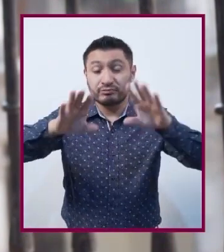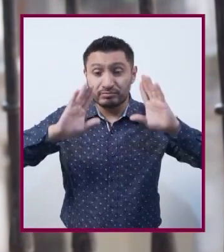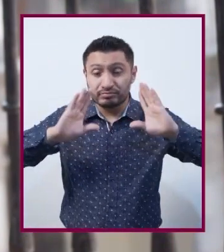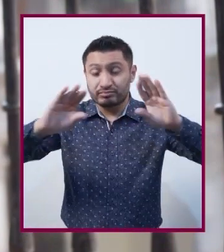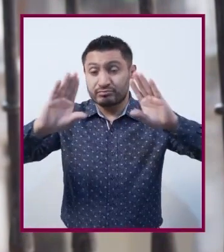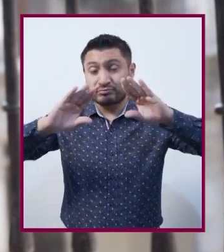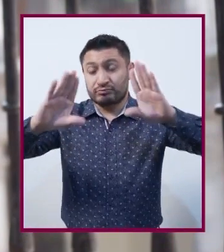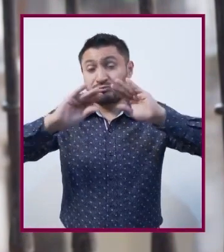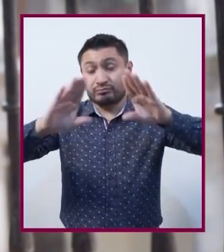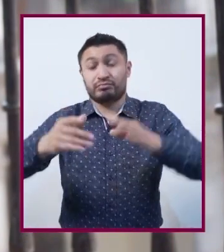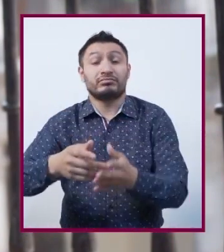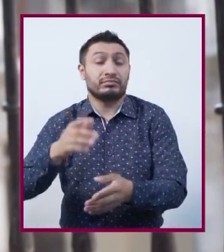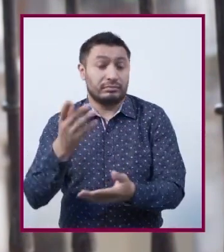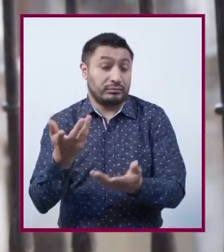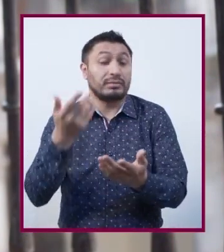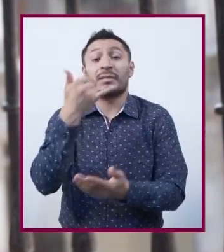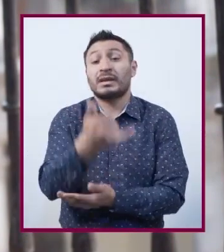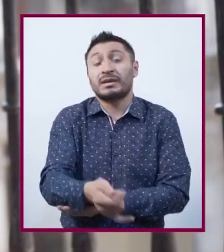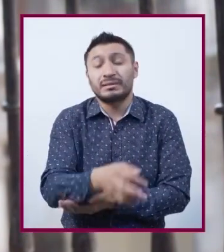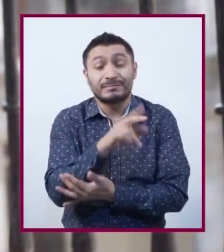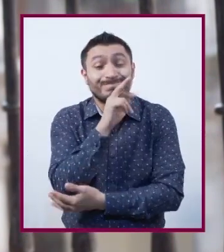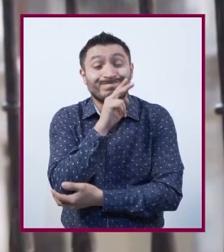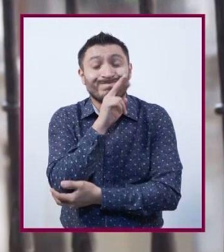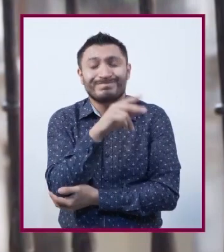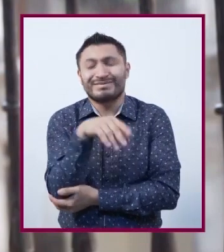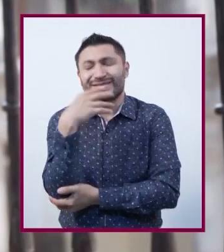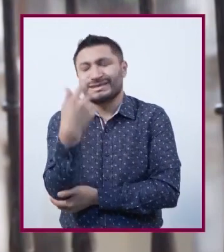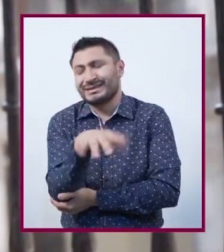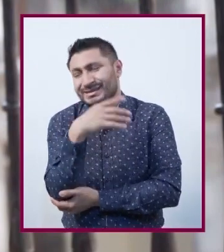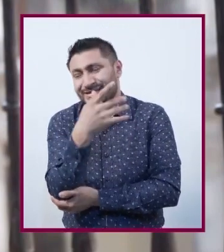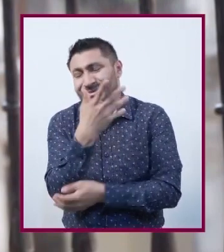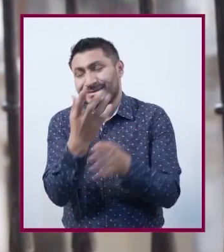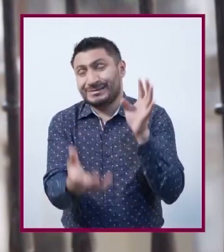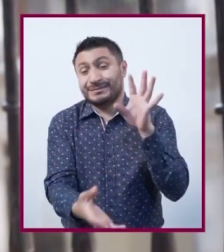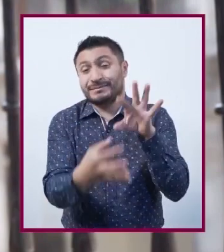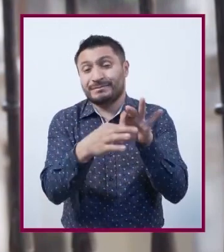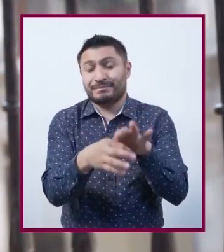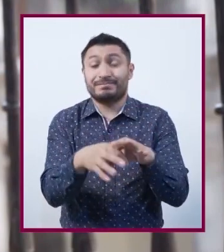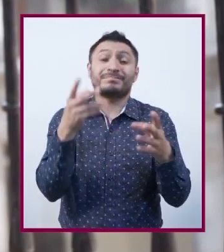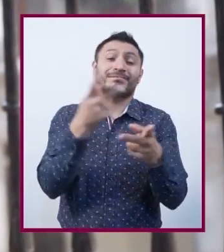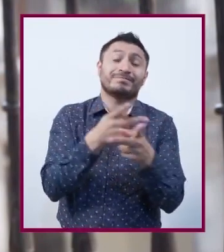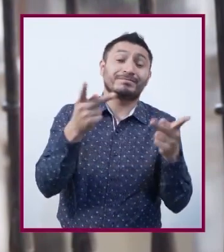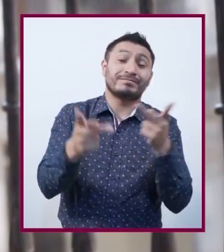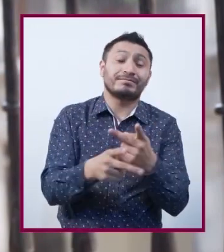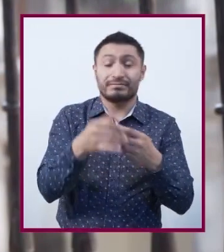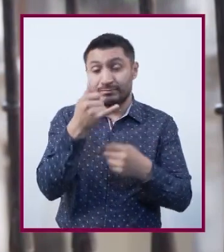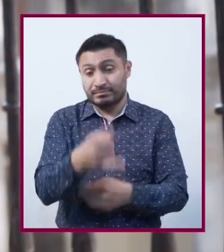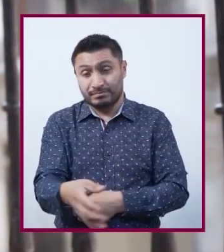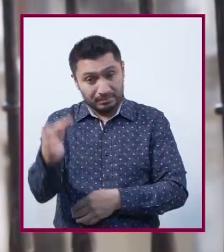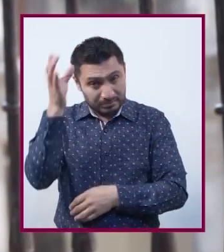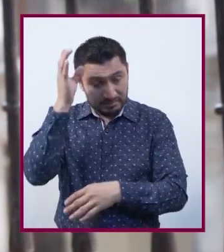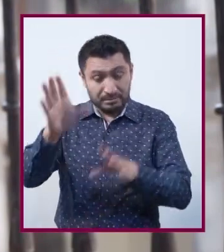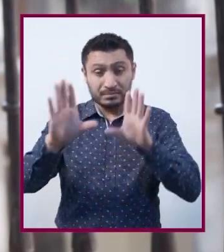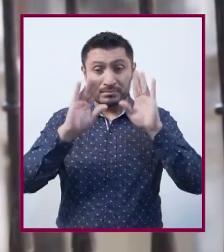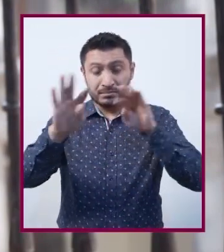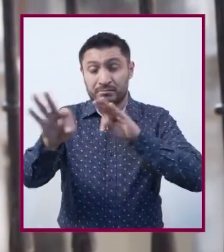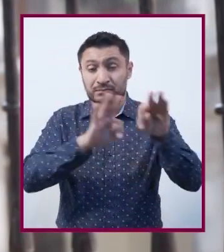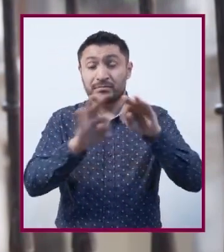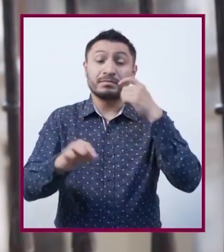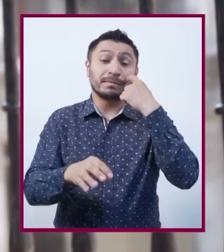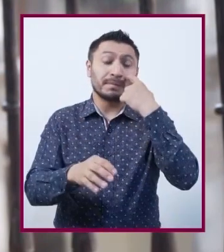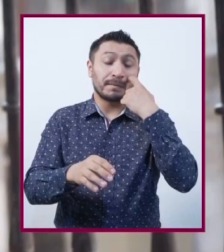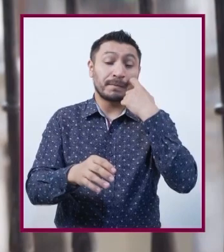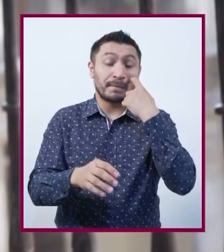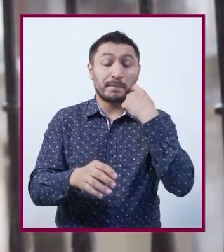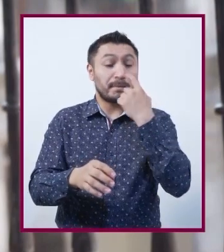la capacitación para el trabajo ya más generalizada y la preocupación por desarrollar paralelamente el bachillerato y